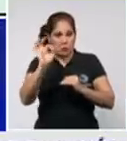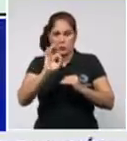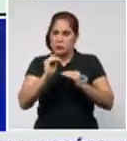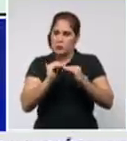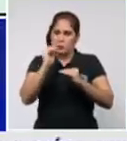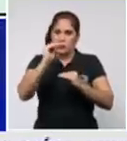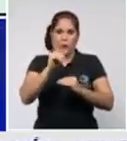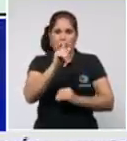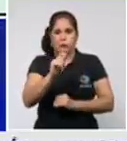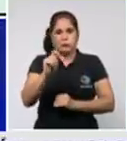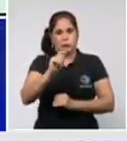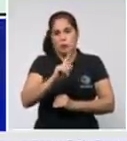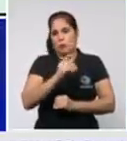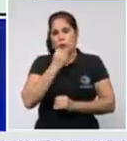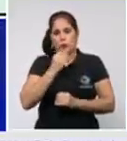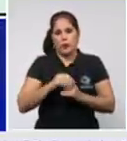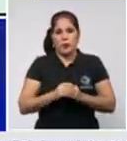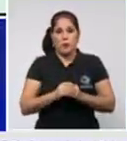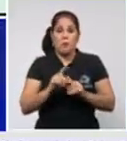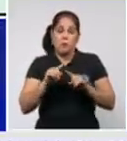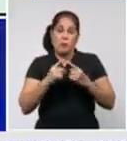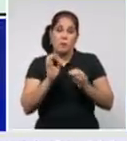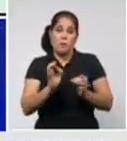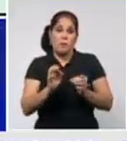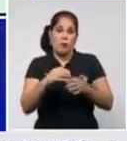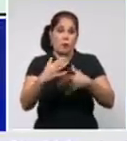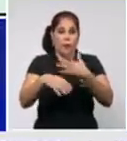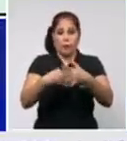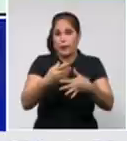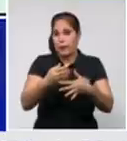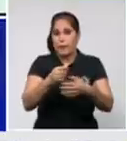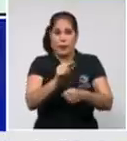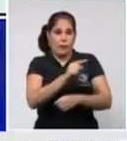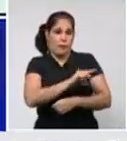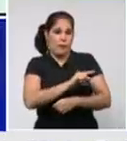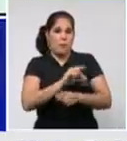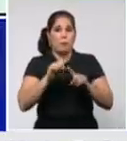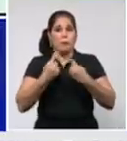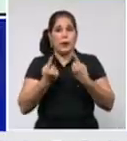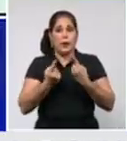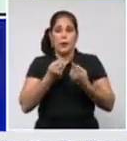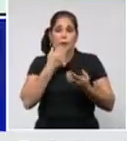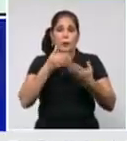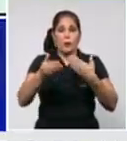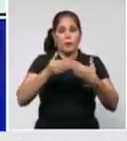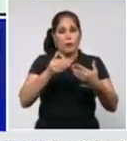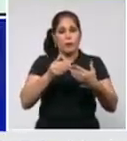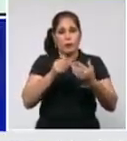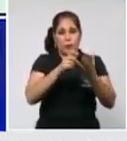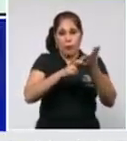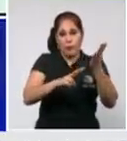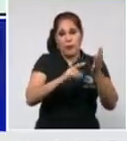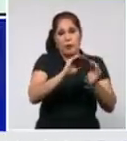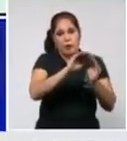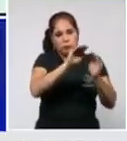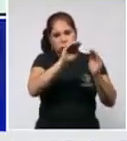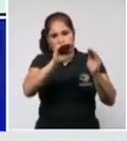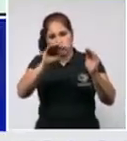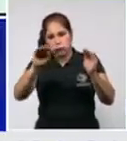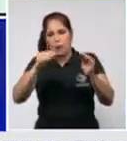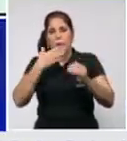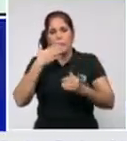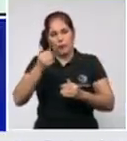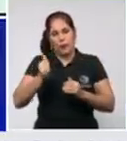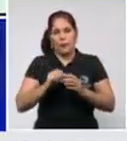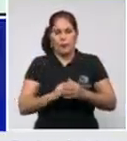por el comportamiento en los últimos días. Sin embargo, prácticamente en todas las provincias ha estado por